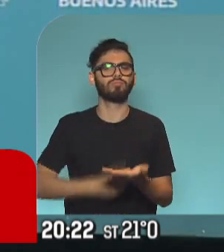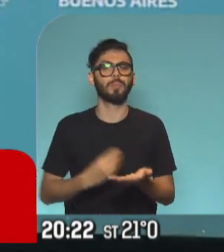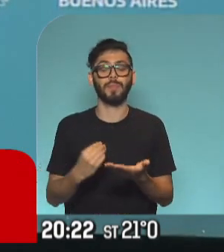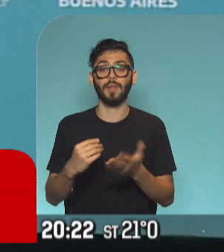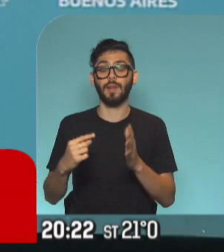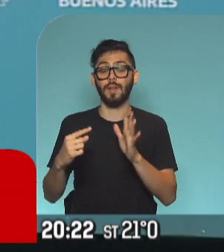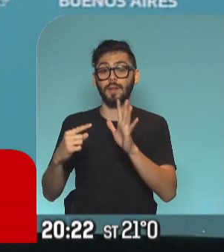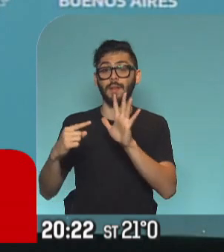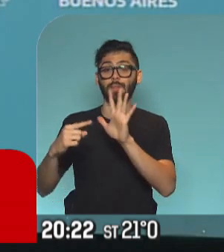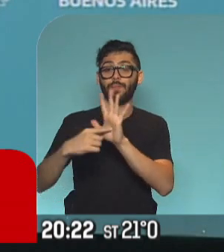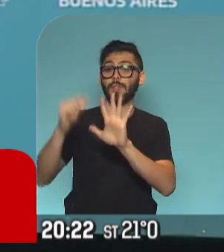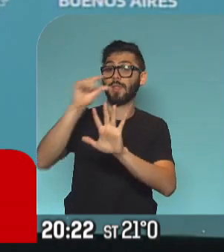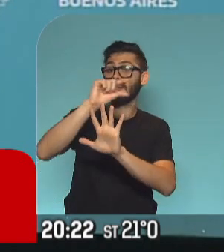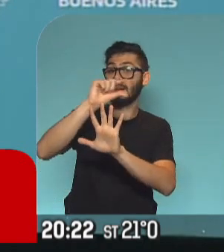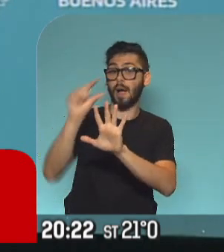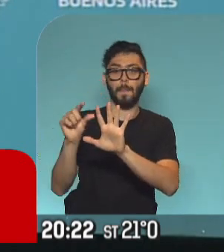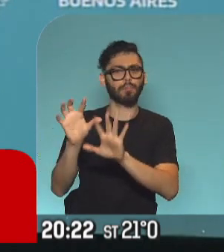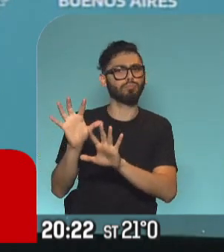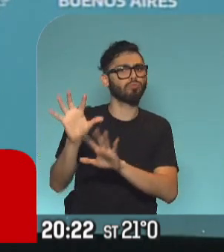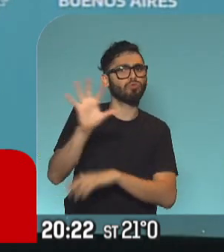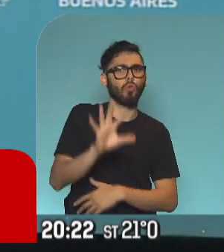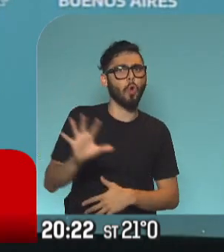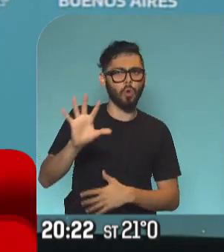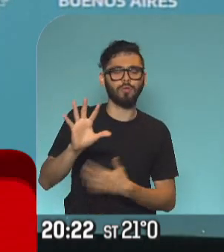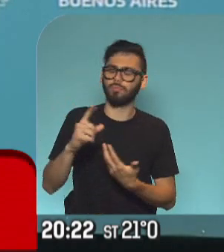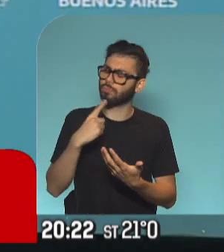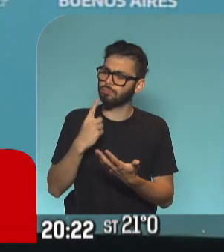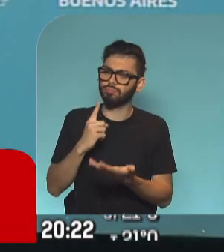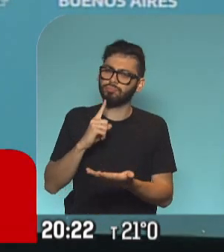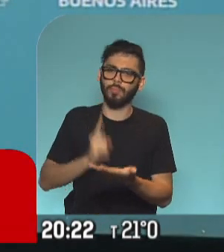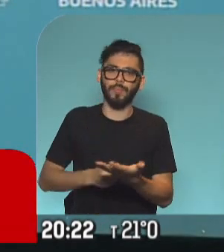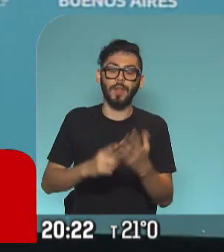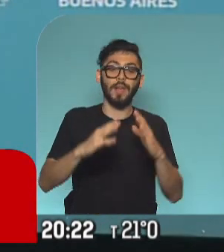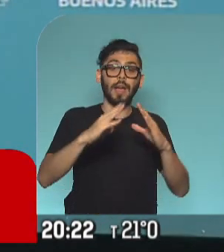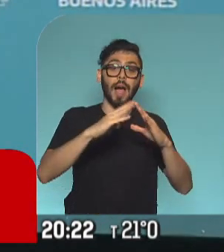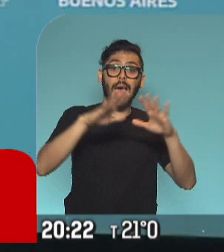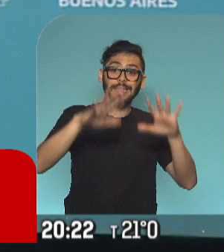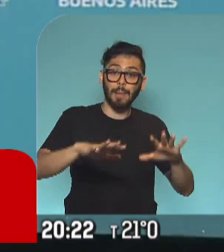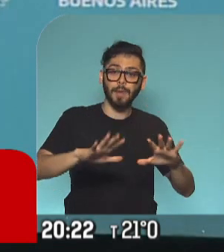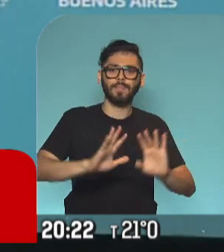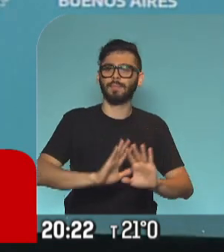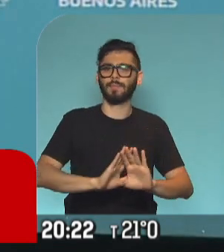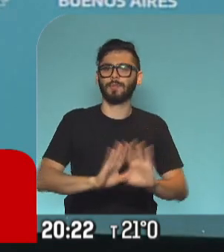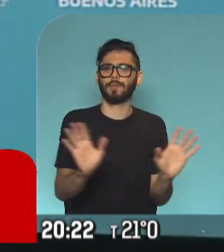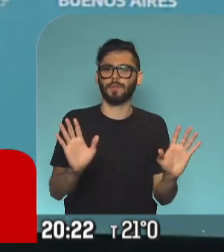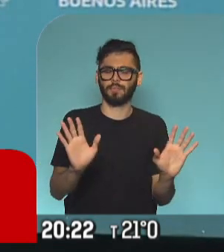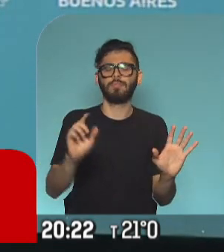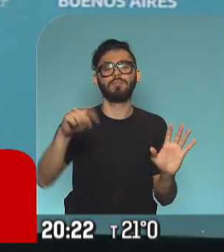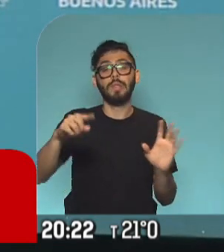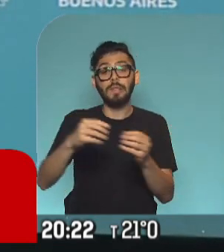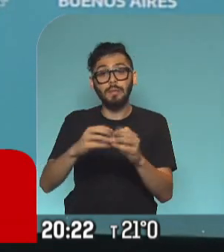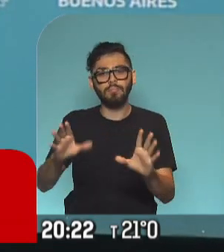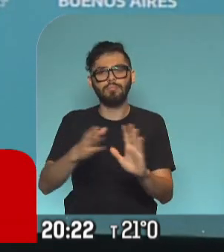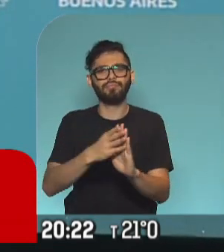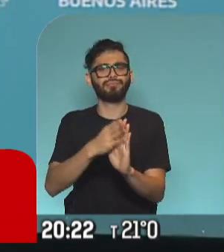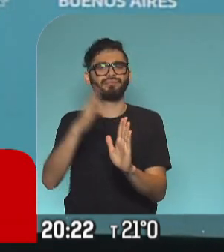región metropolitana de Buenos Aires vamos a dejar la etapa del aislamiento para pasar a la etapa